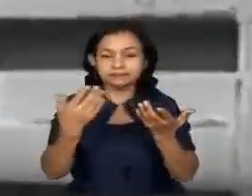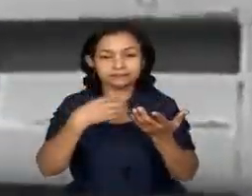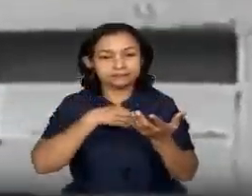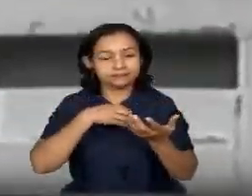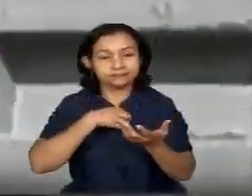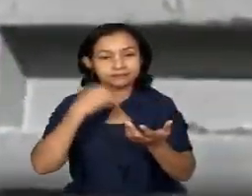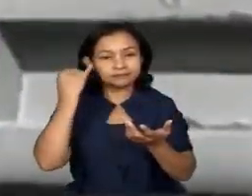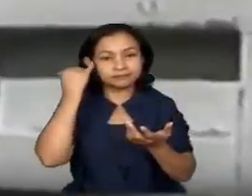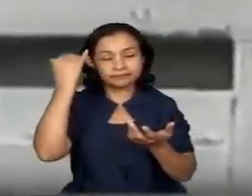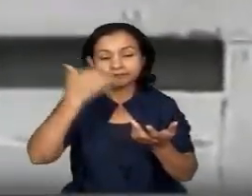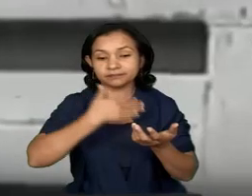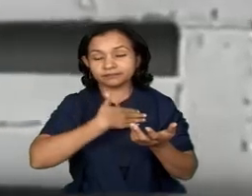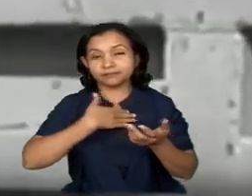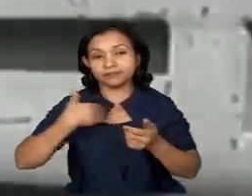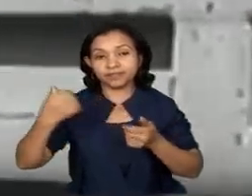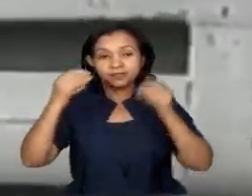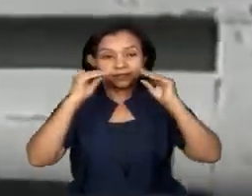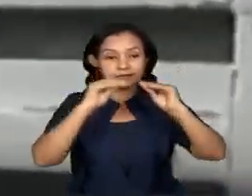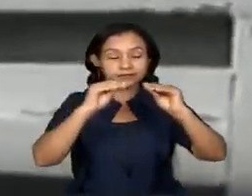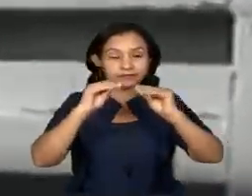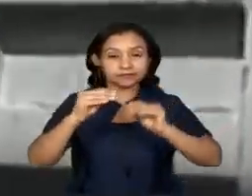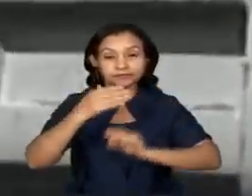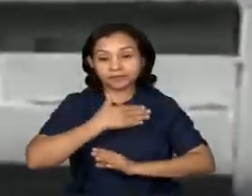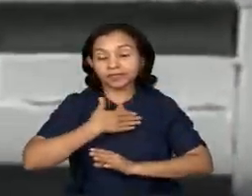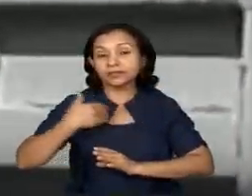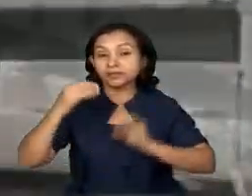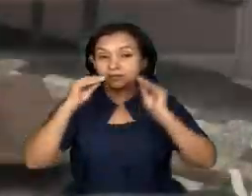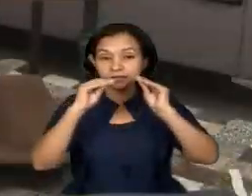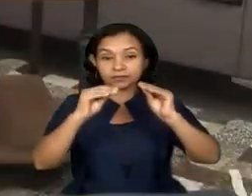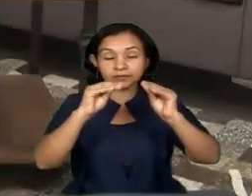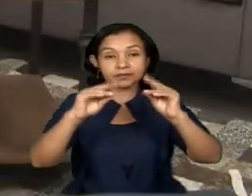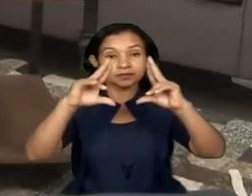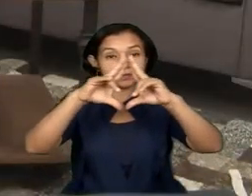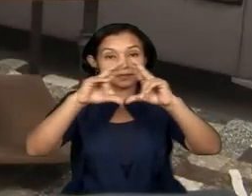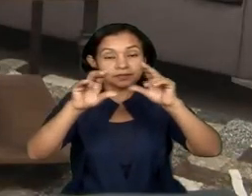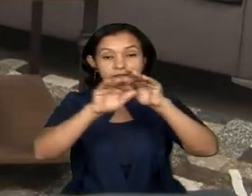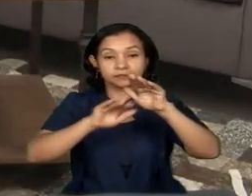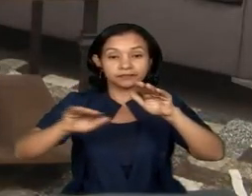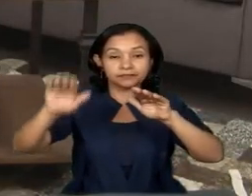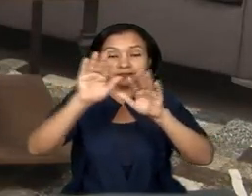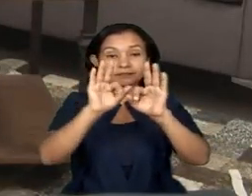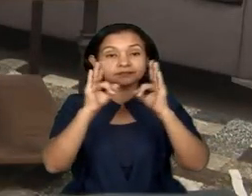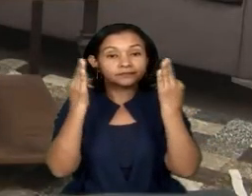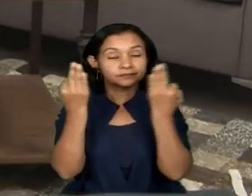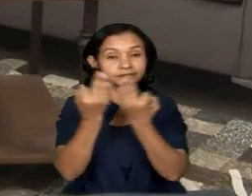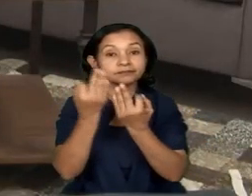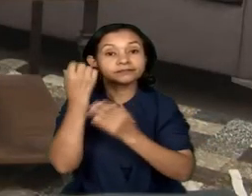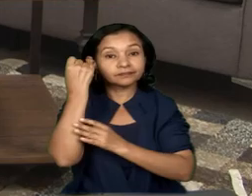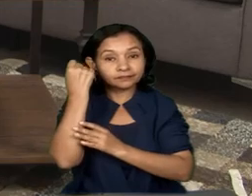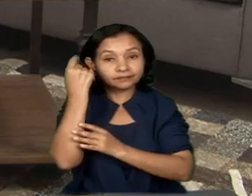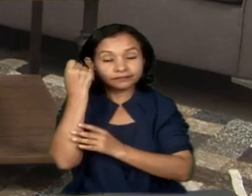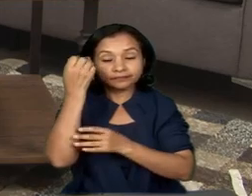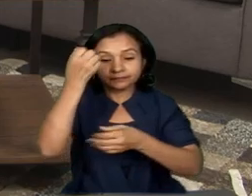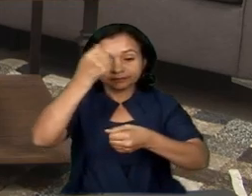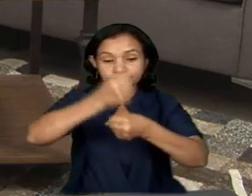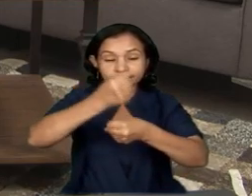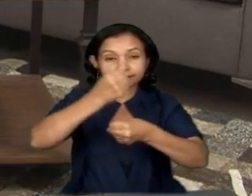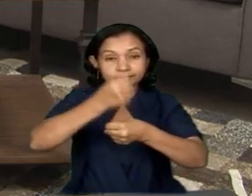hacer mejor educación, y por eso está mejorando la educación. Cada vez hay más familias que comprenden que es un trabajo